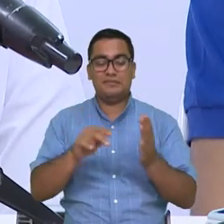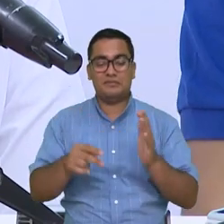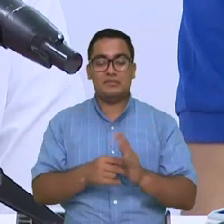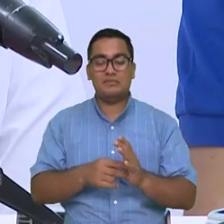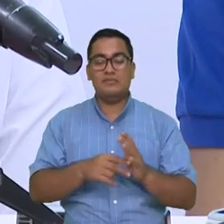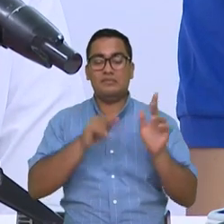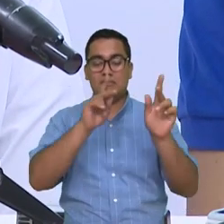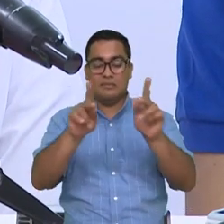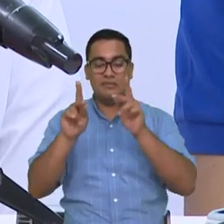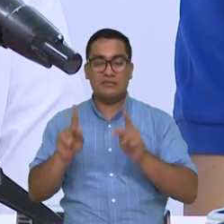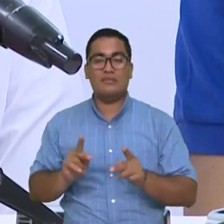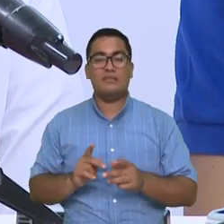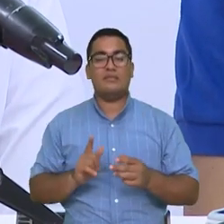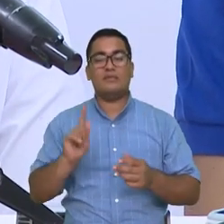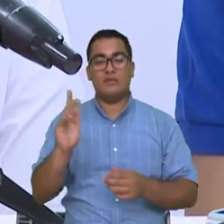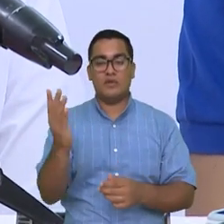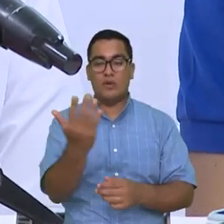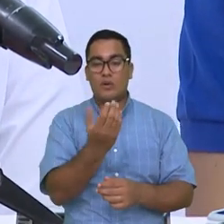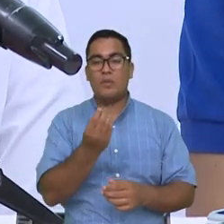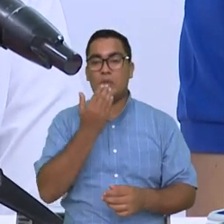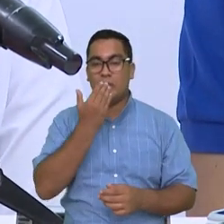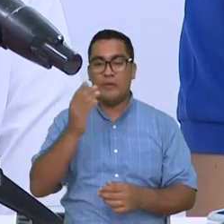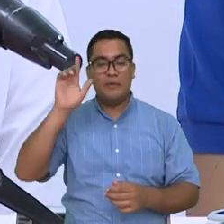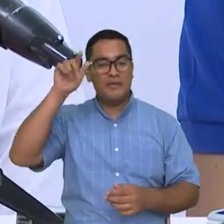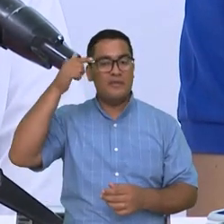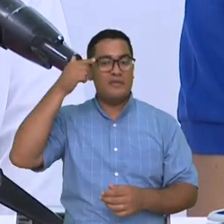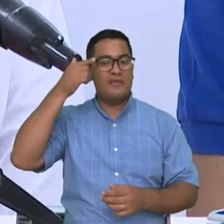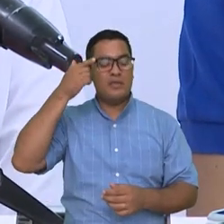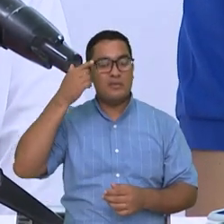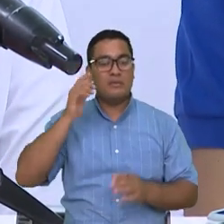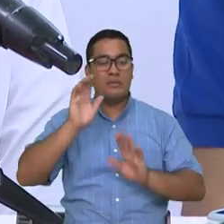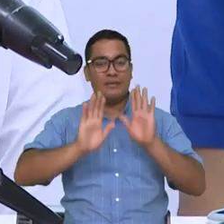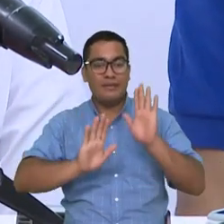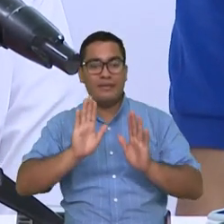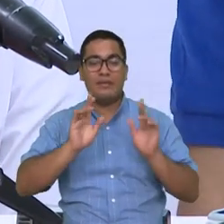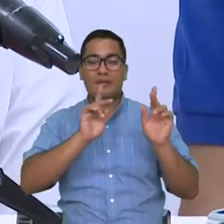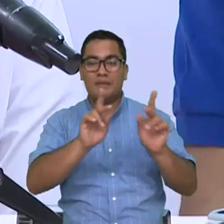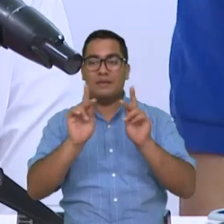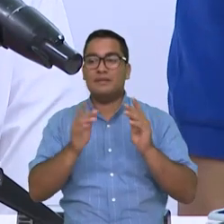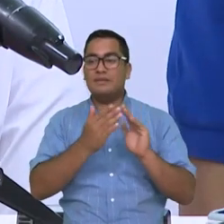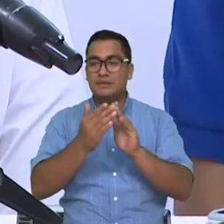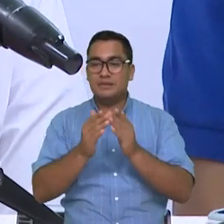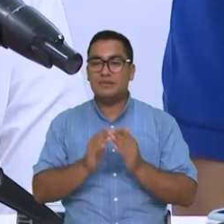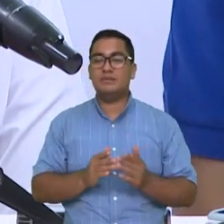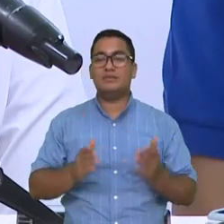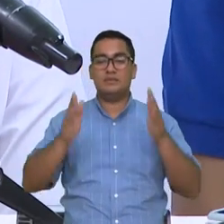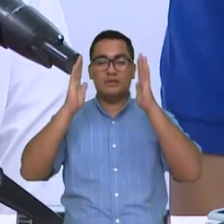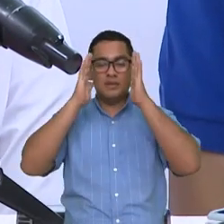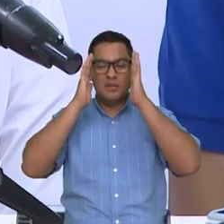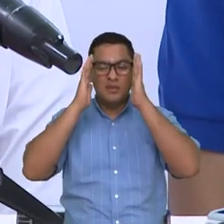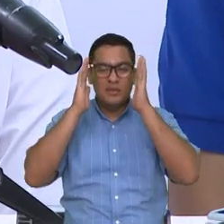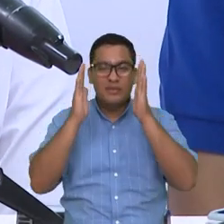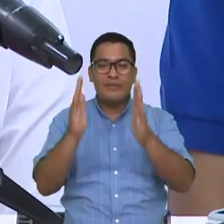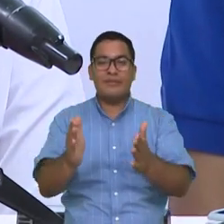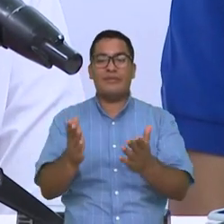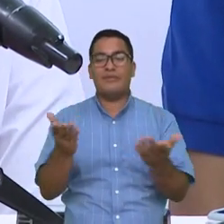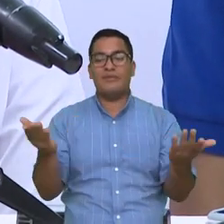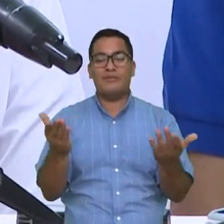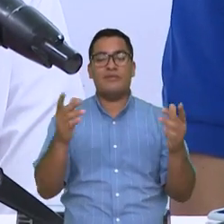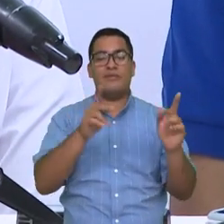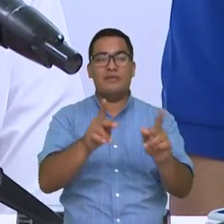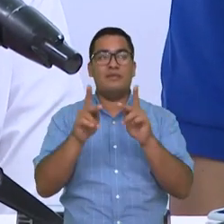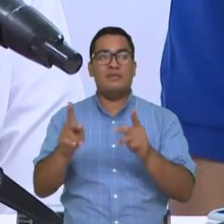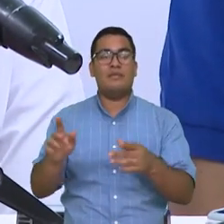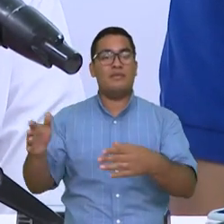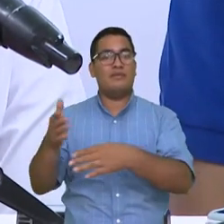todos nosotros con nuestro buen gobierno, la participación comunitaria, la atención directamente a la población en